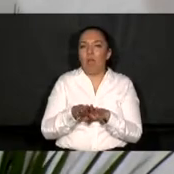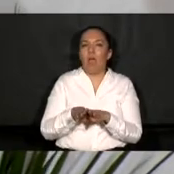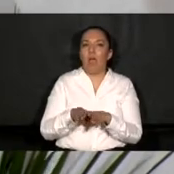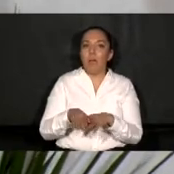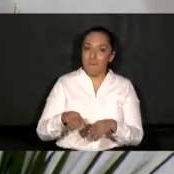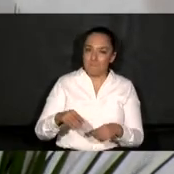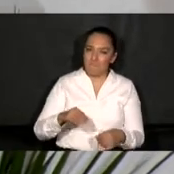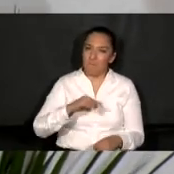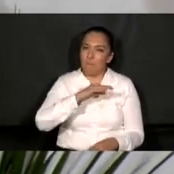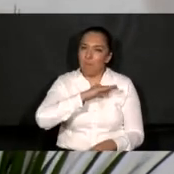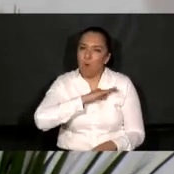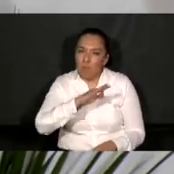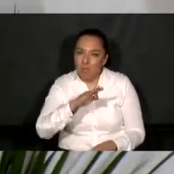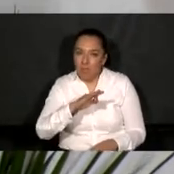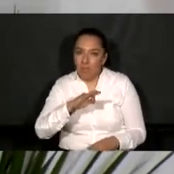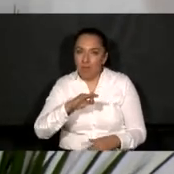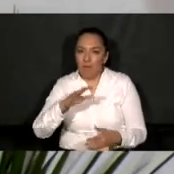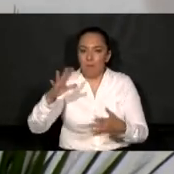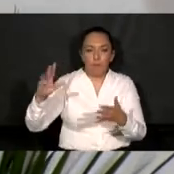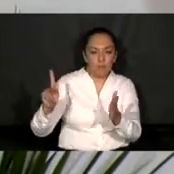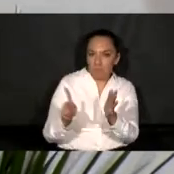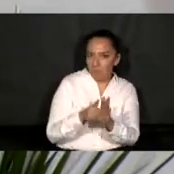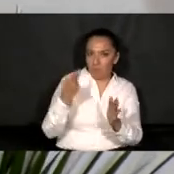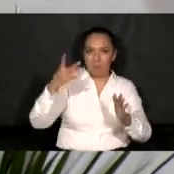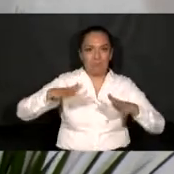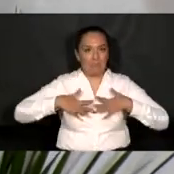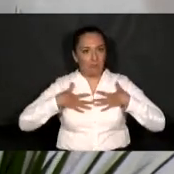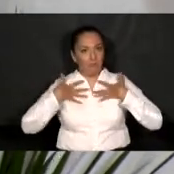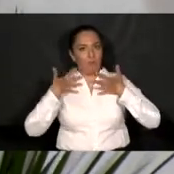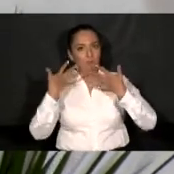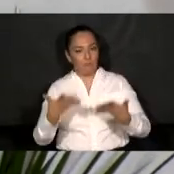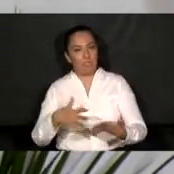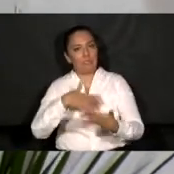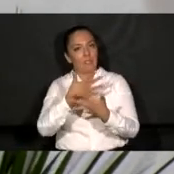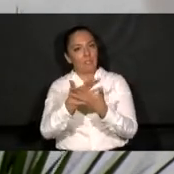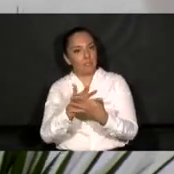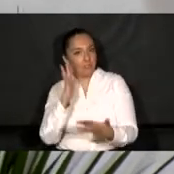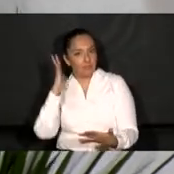hay confianza y hay esperanza, de